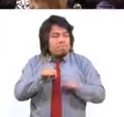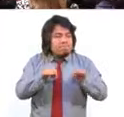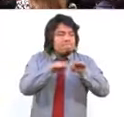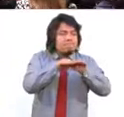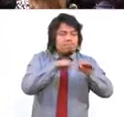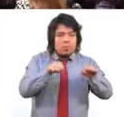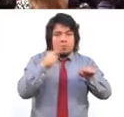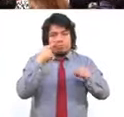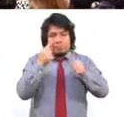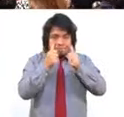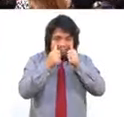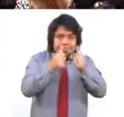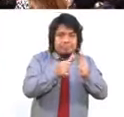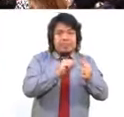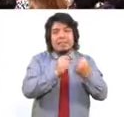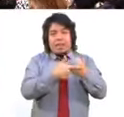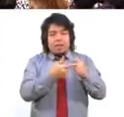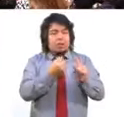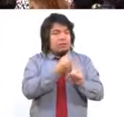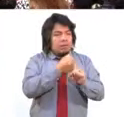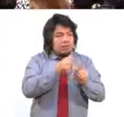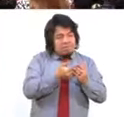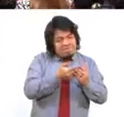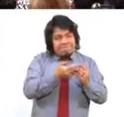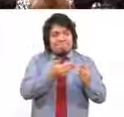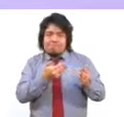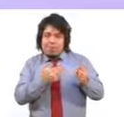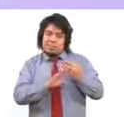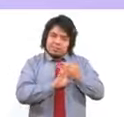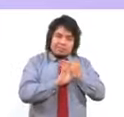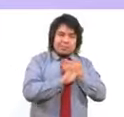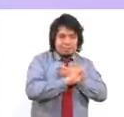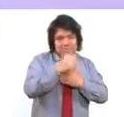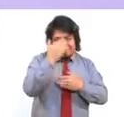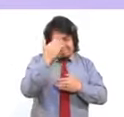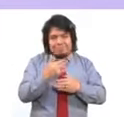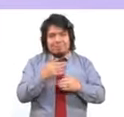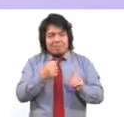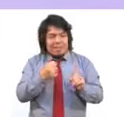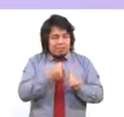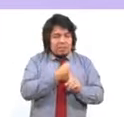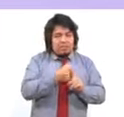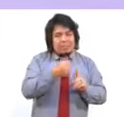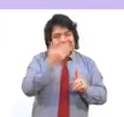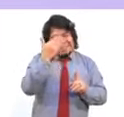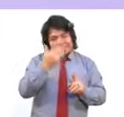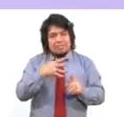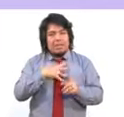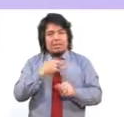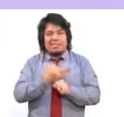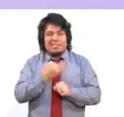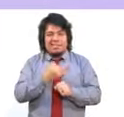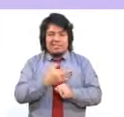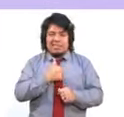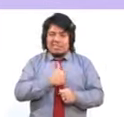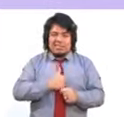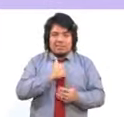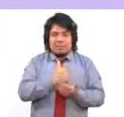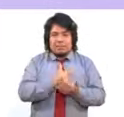merecen para la prevención, sobre todo, de un delito, como decía nuestra fiscal, tan lacerante como es